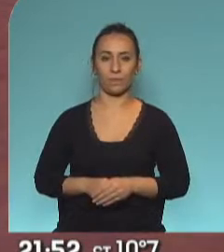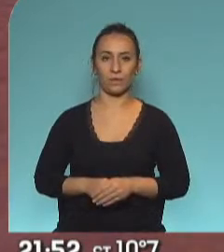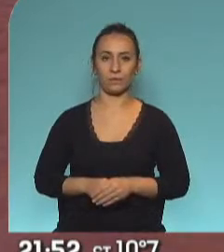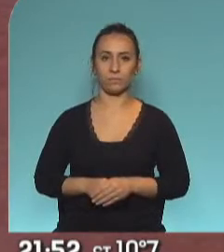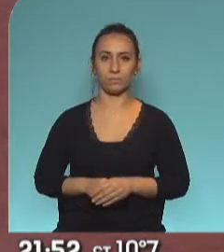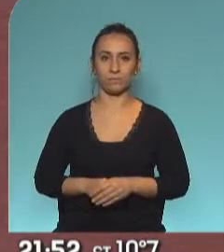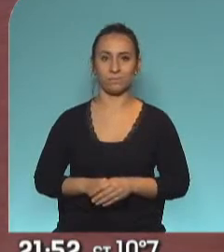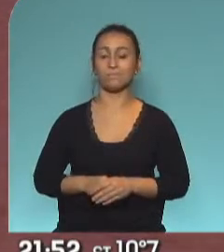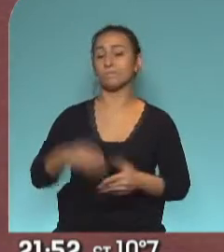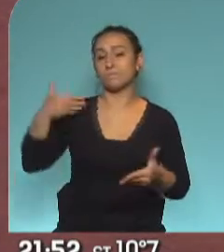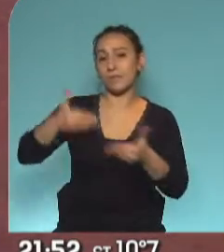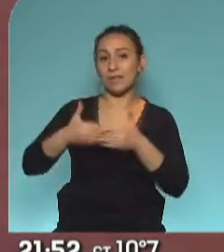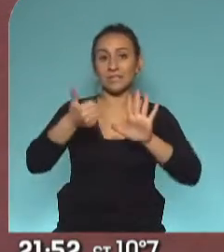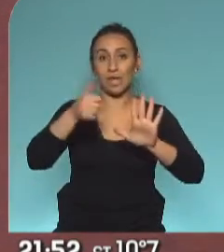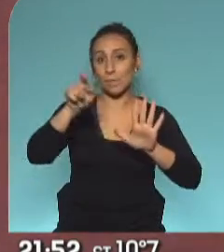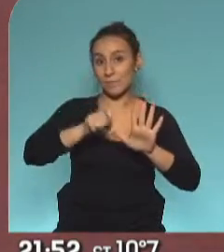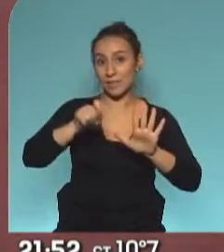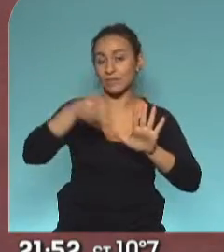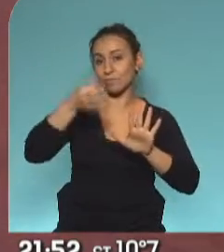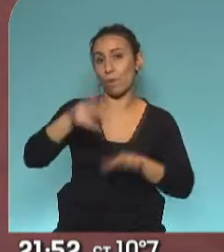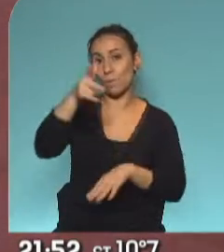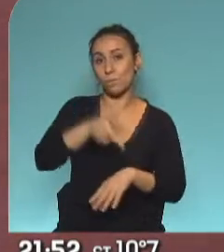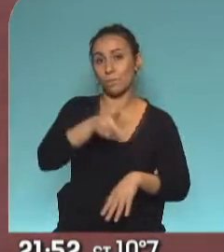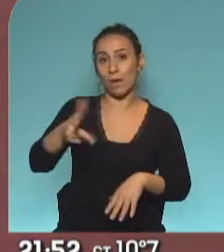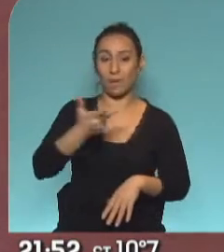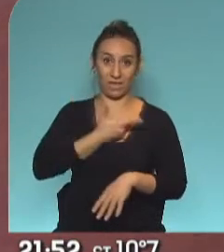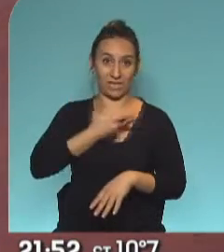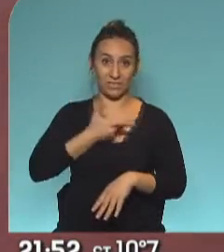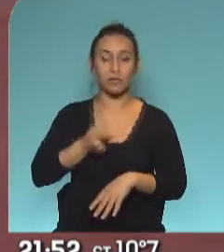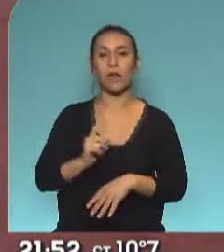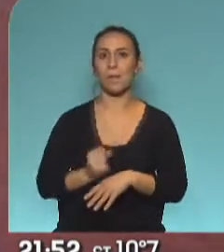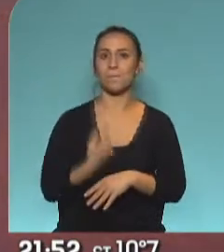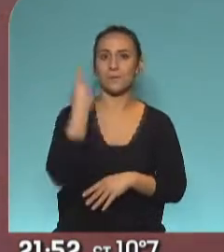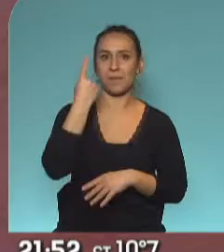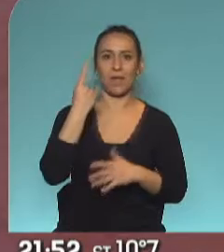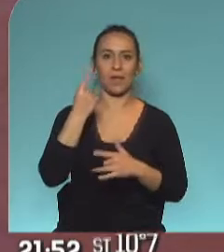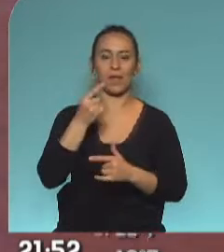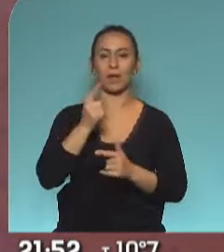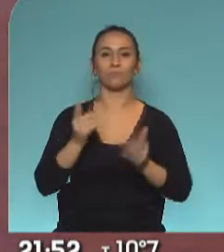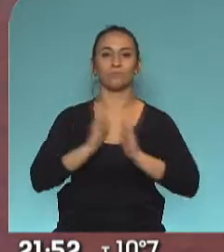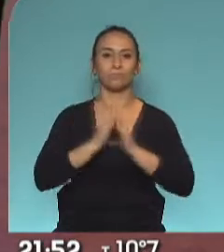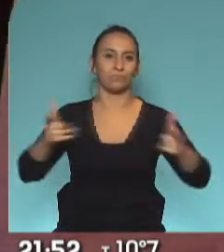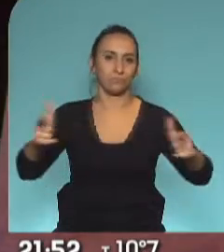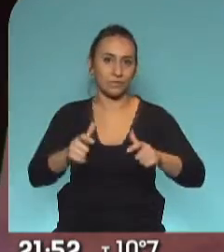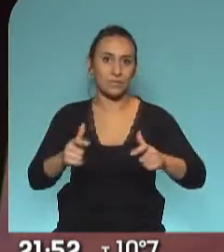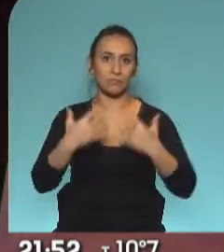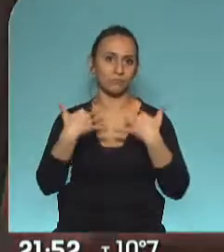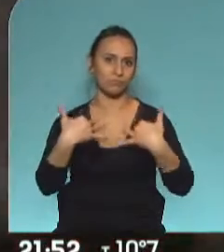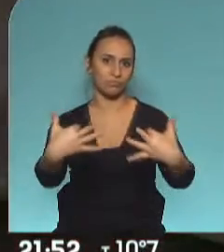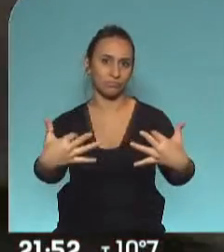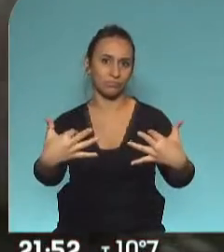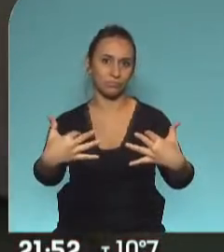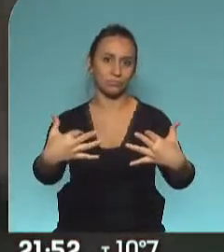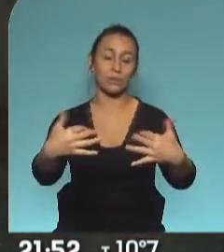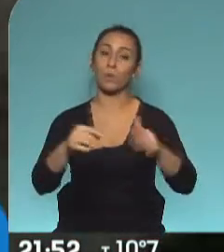Después de 6 meses, el Papa Francisco realizó su primera audiencia ante la presencia de fieles. Eso